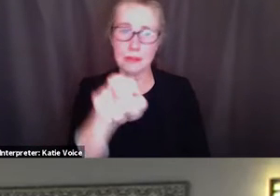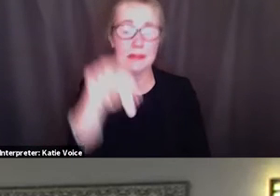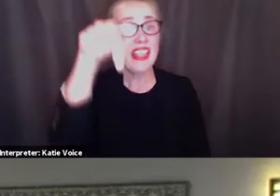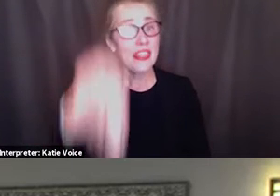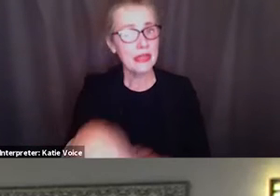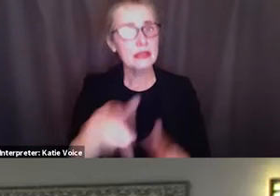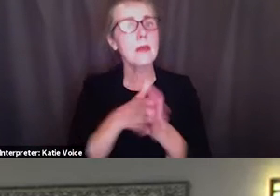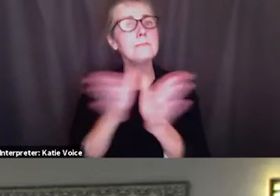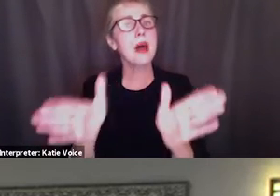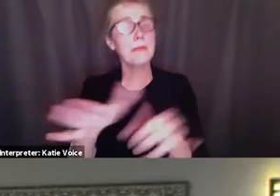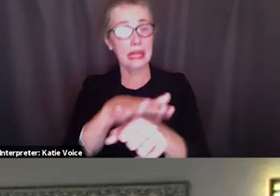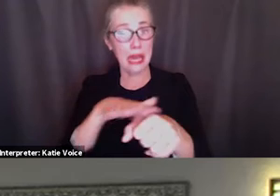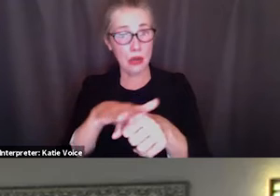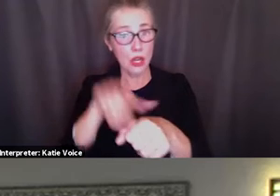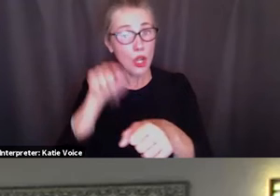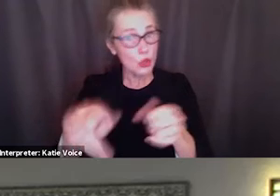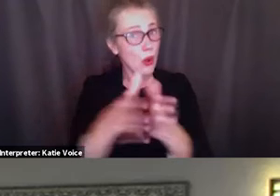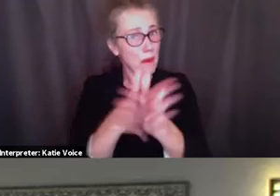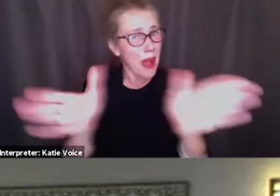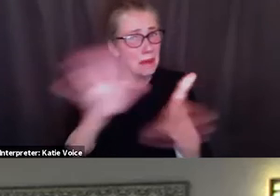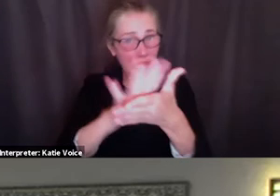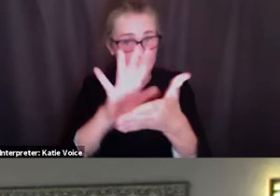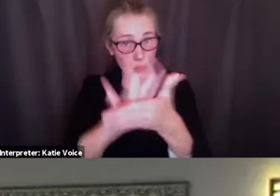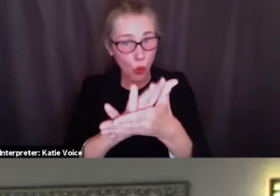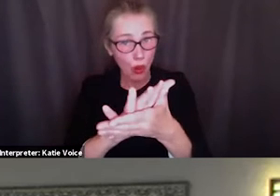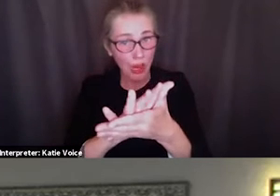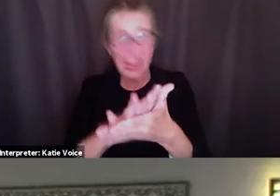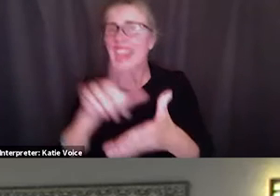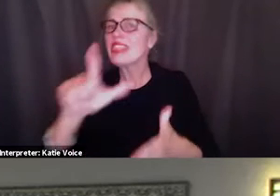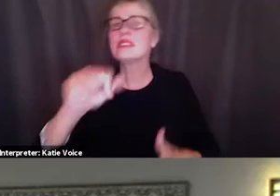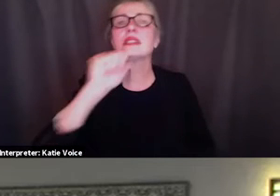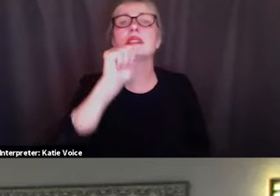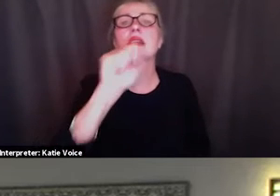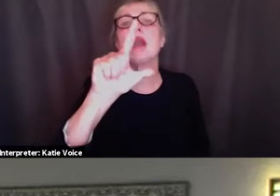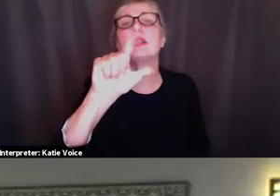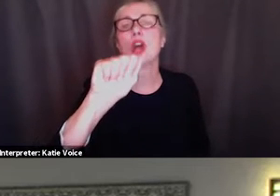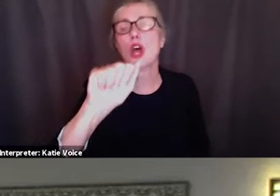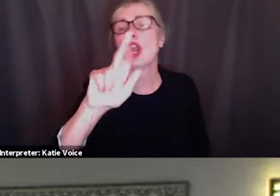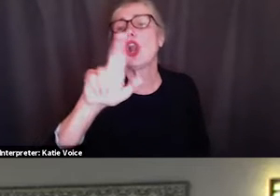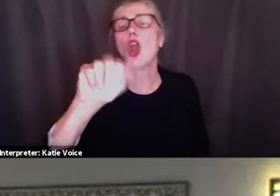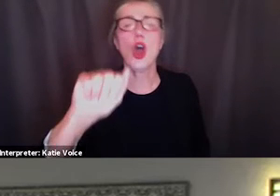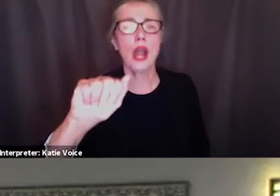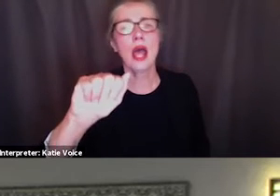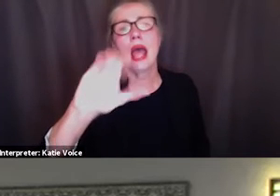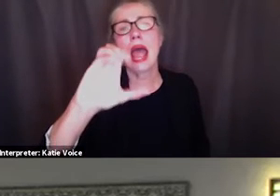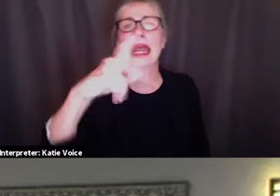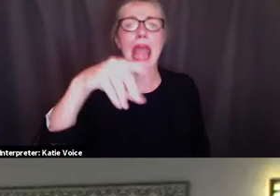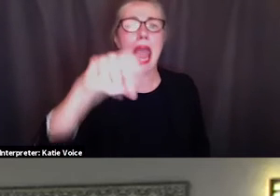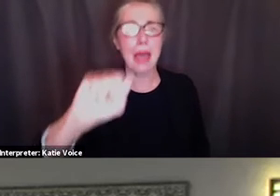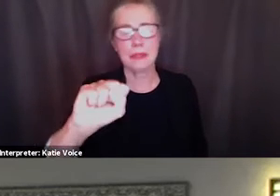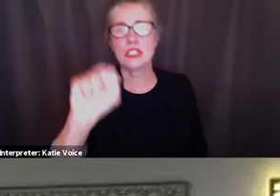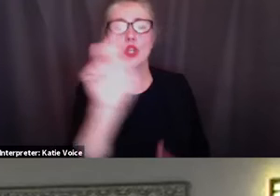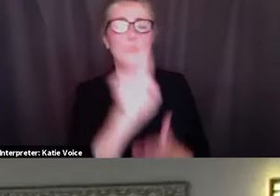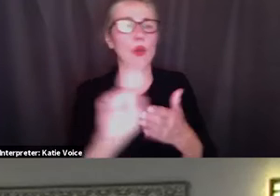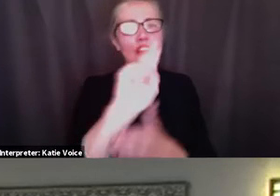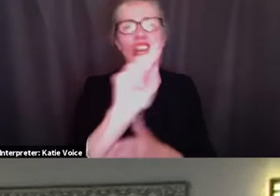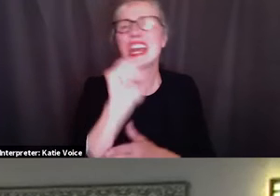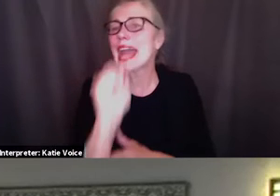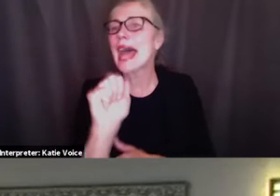Esto es un área pública. Ustedes son un distrito escolar público. Esta no es la Universidad Laura Capps o la